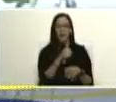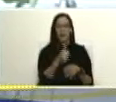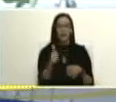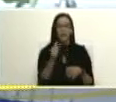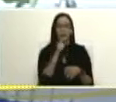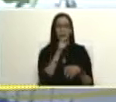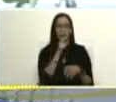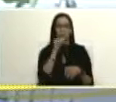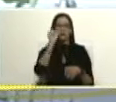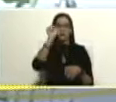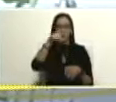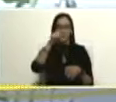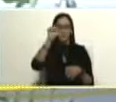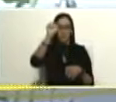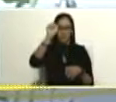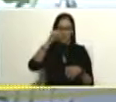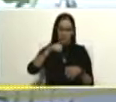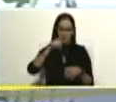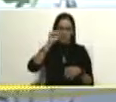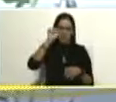pregunta,